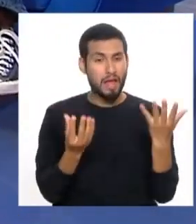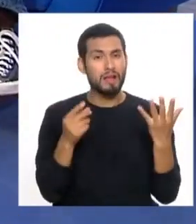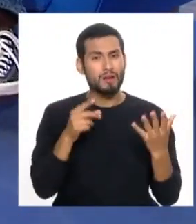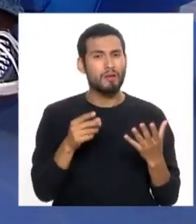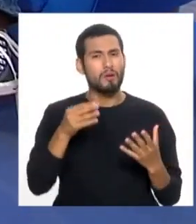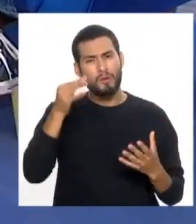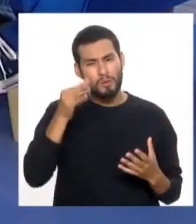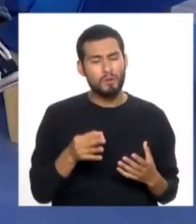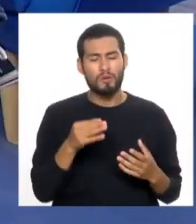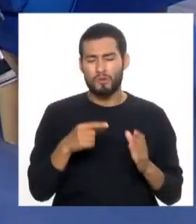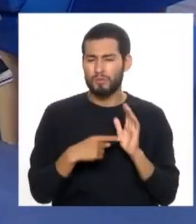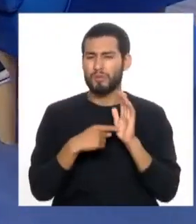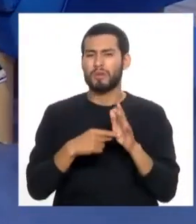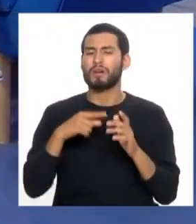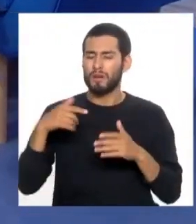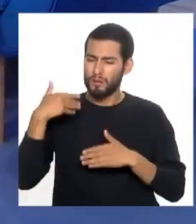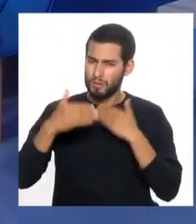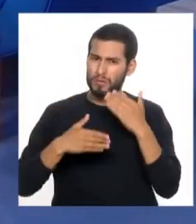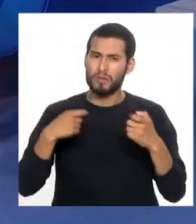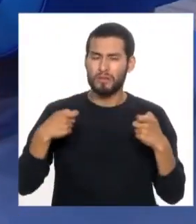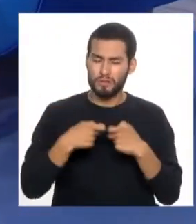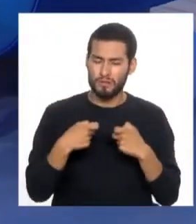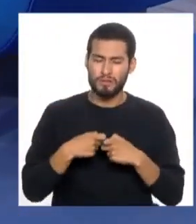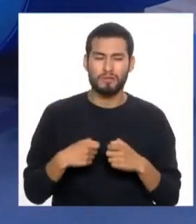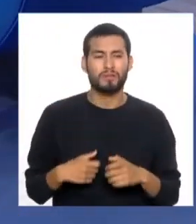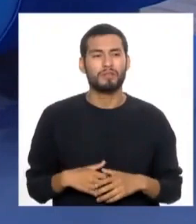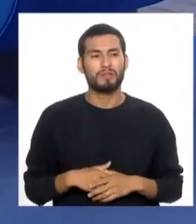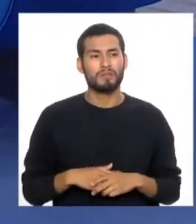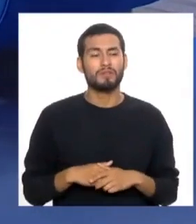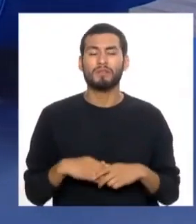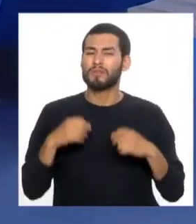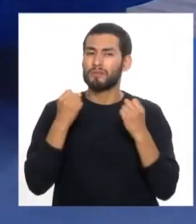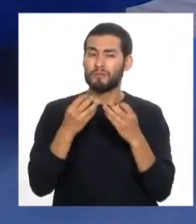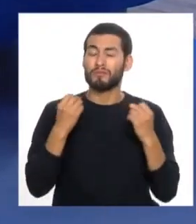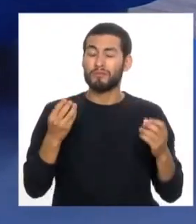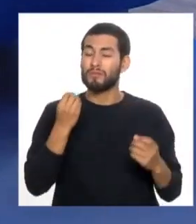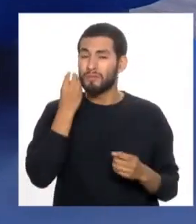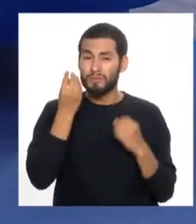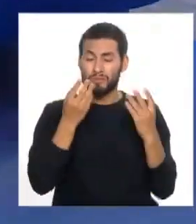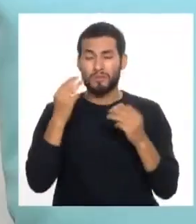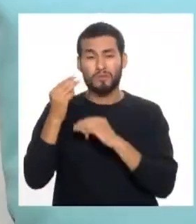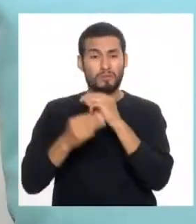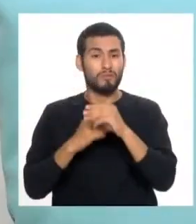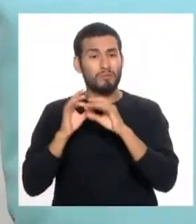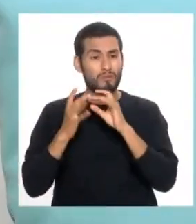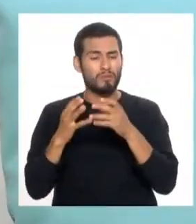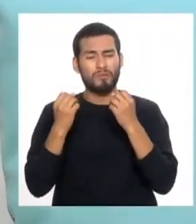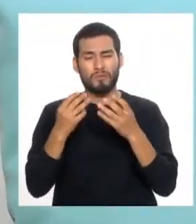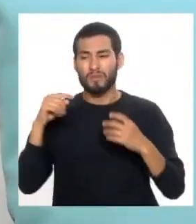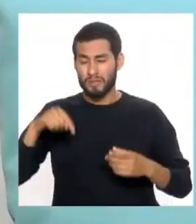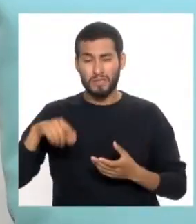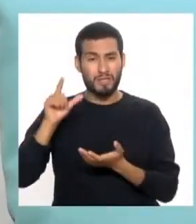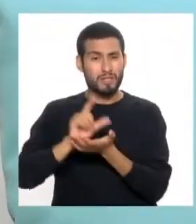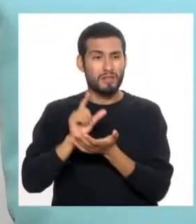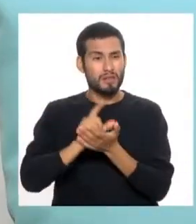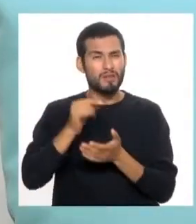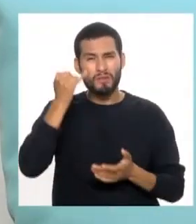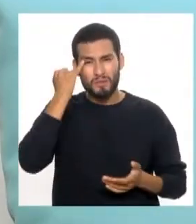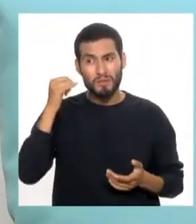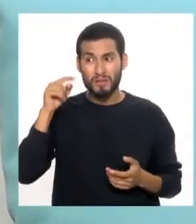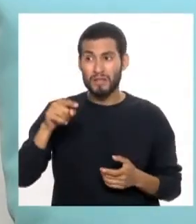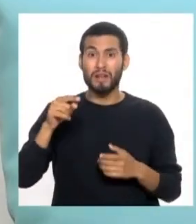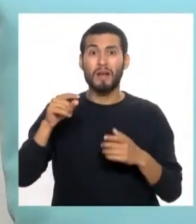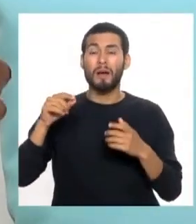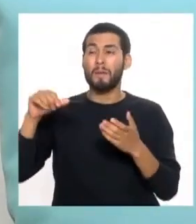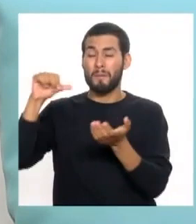los verdaderos protagonistas en la generación de electricidad. Hay muchas plantas en el mundo, muchos parques aquí en Lima. ¿Te imaginas que esos